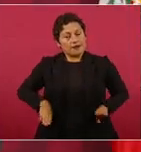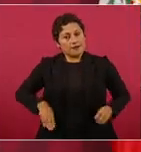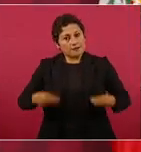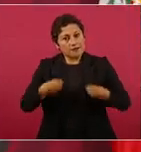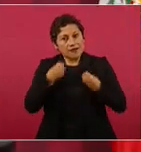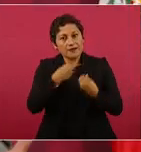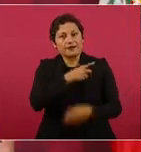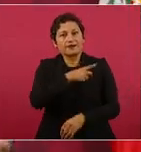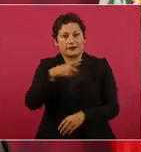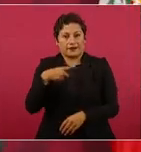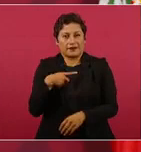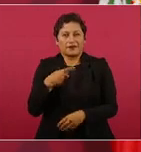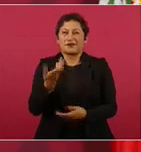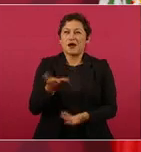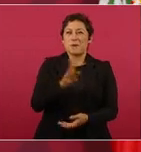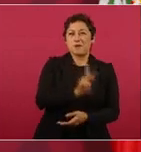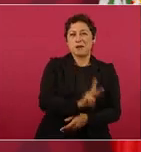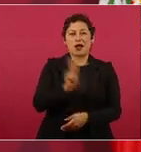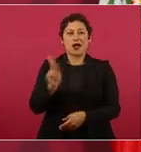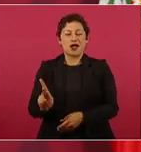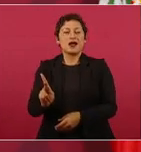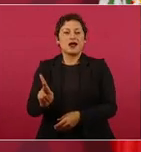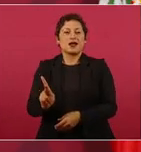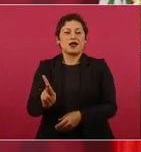Es como la honestidad,